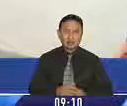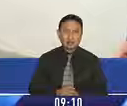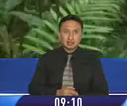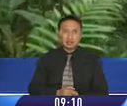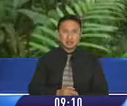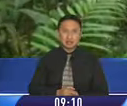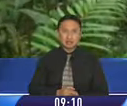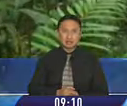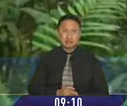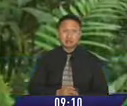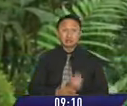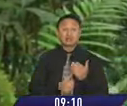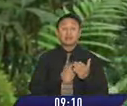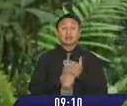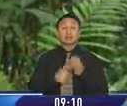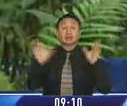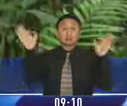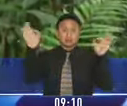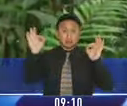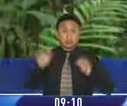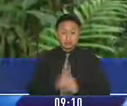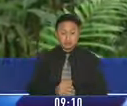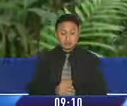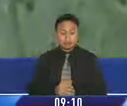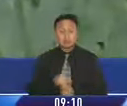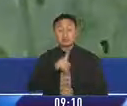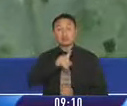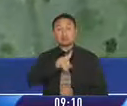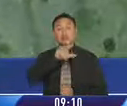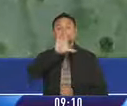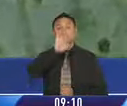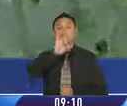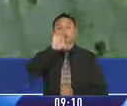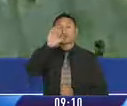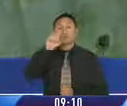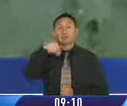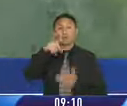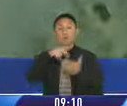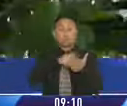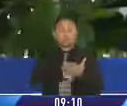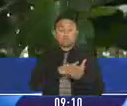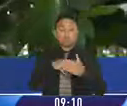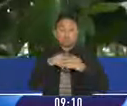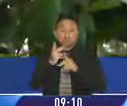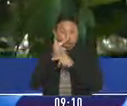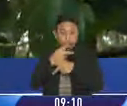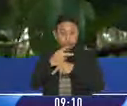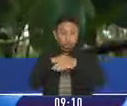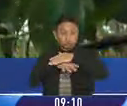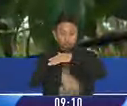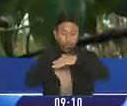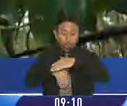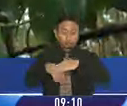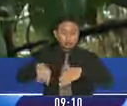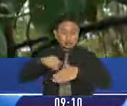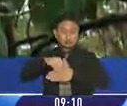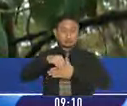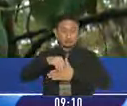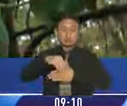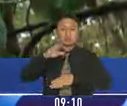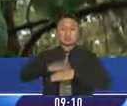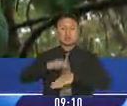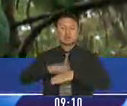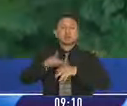corte. Según el ministro de Energía y Minas, son 180 los proyectos mineros y de producción que están suspendidos por